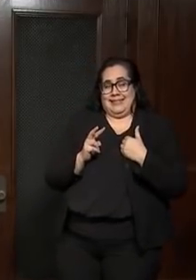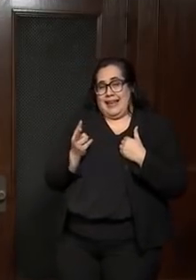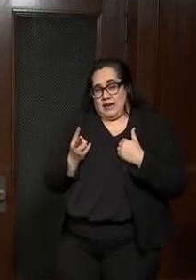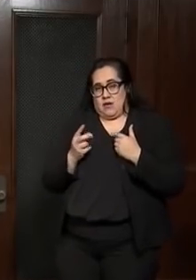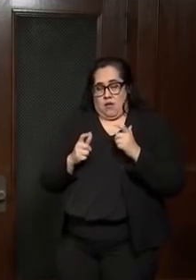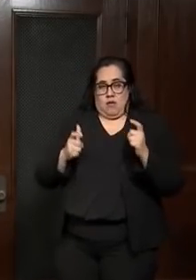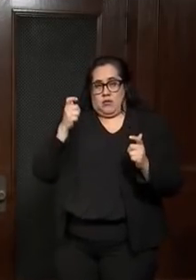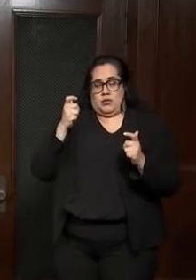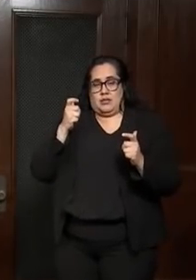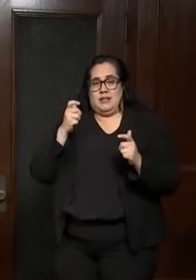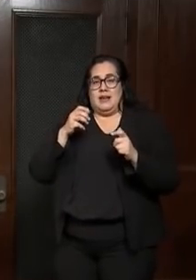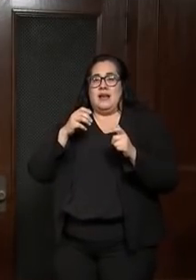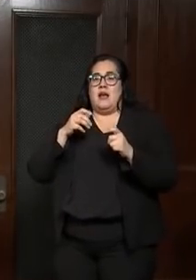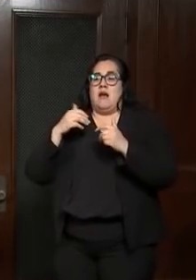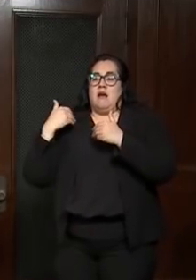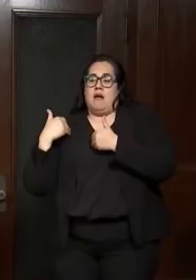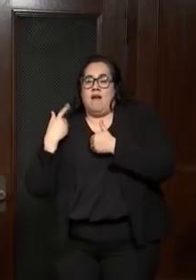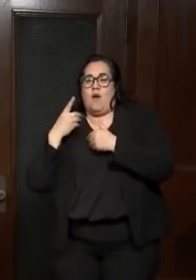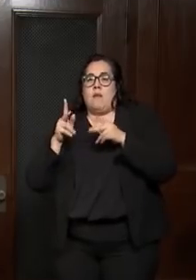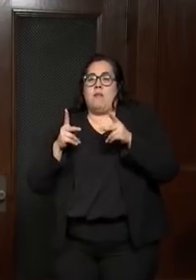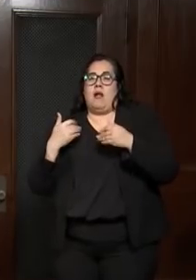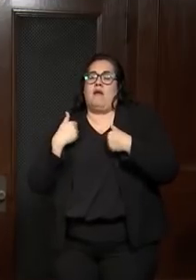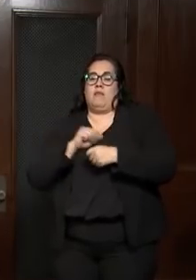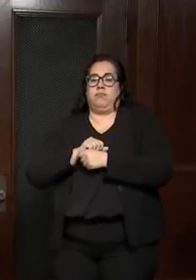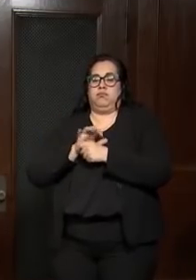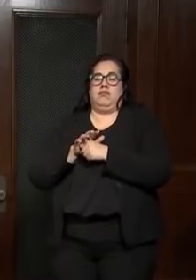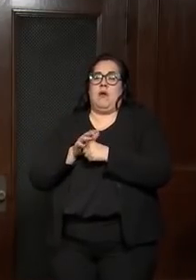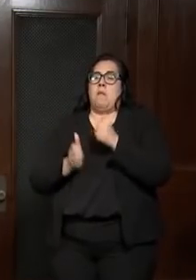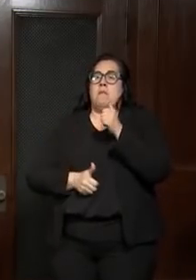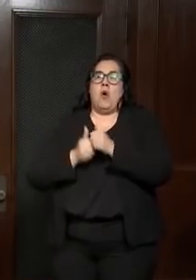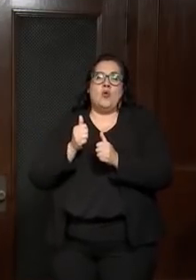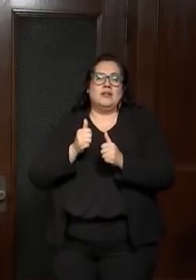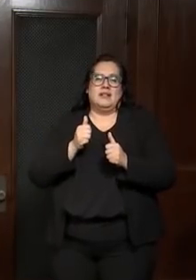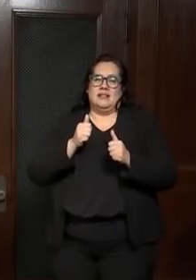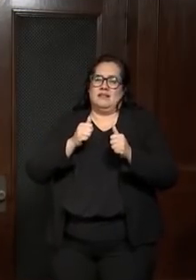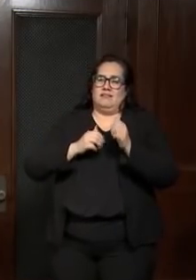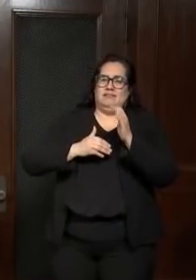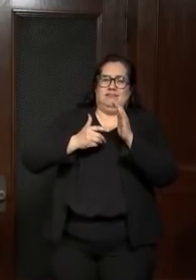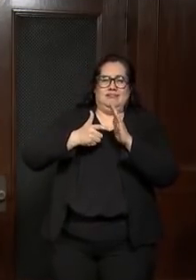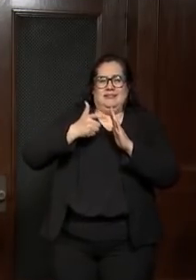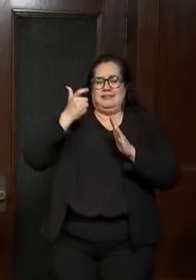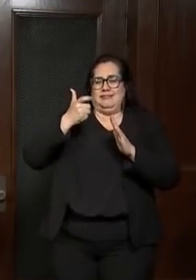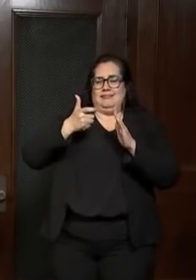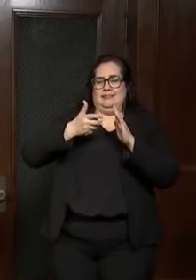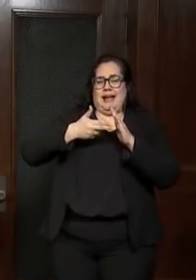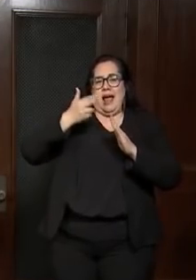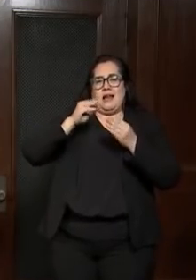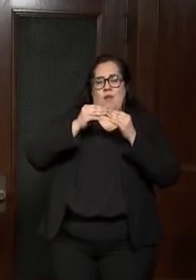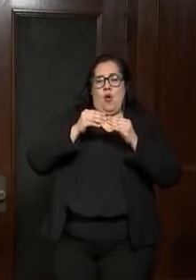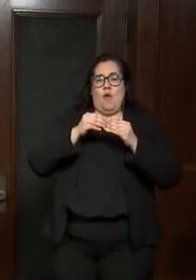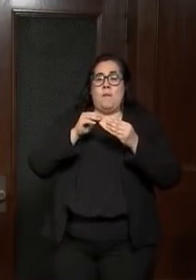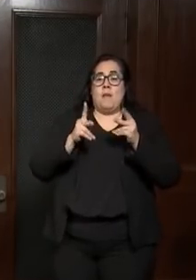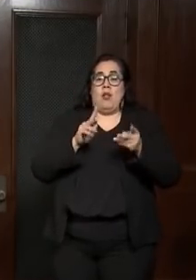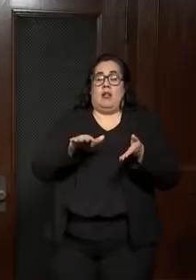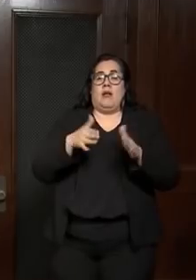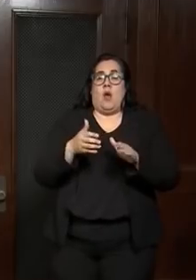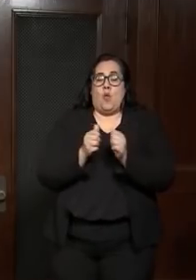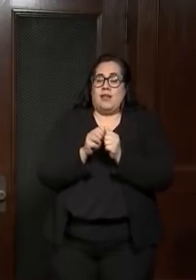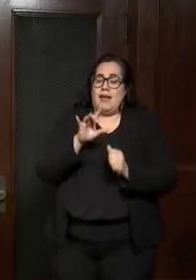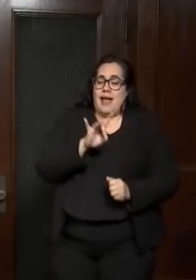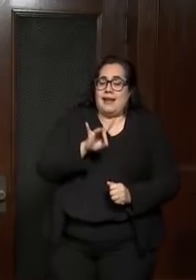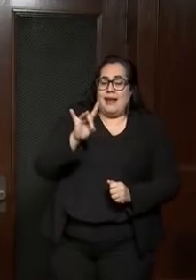más alta tasa de infección y la más alta tasa de muertos en el estado, con